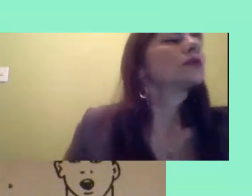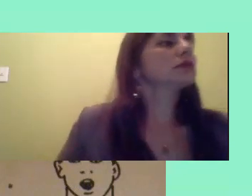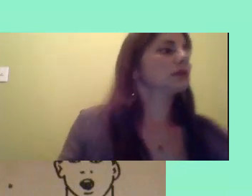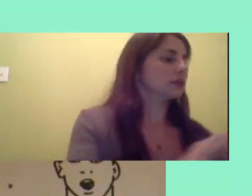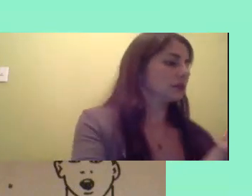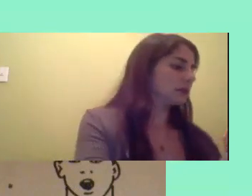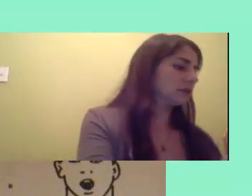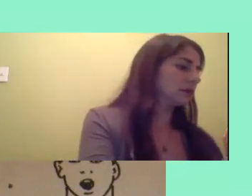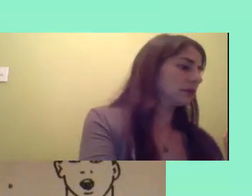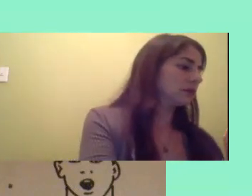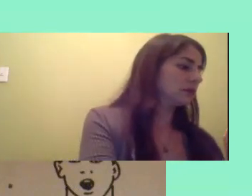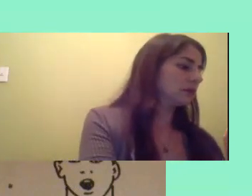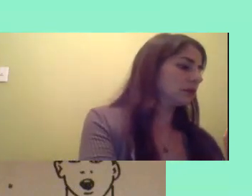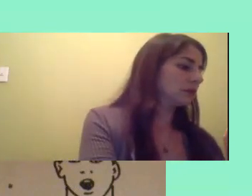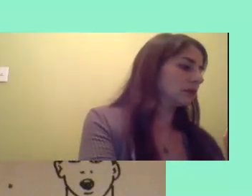un segundito.